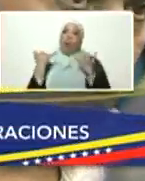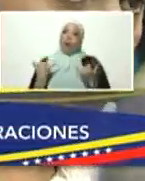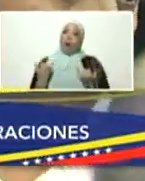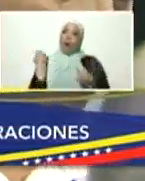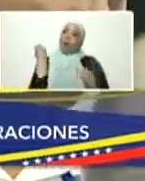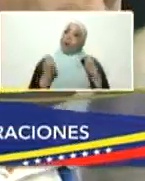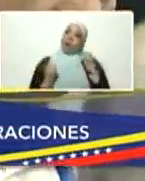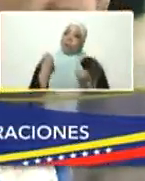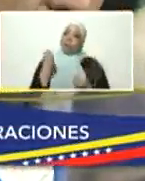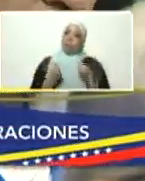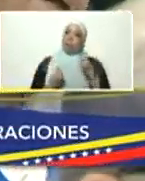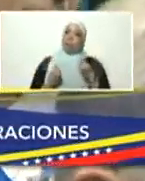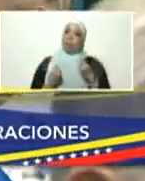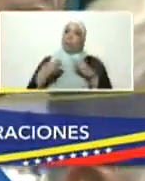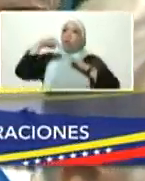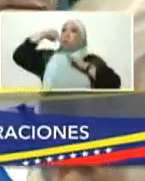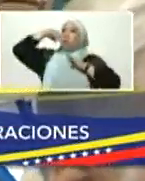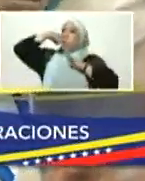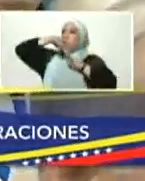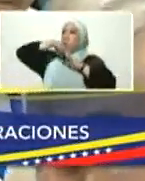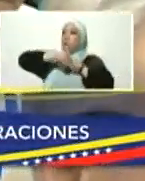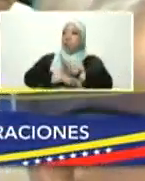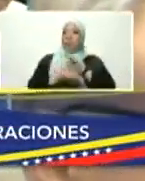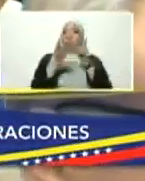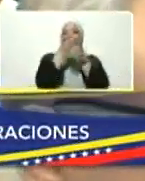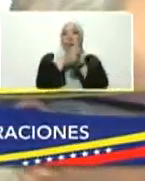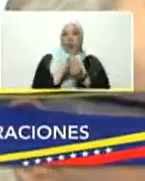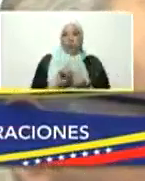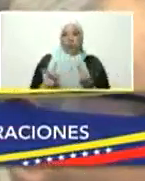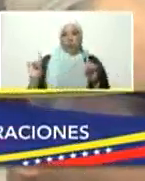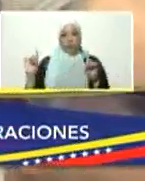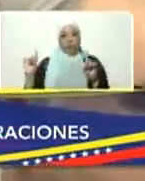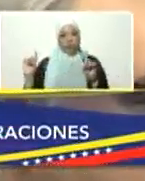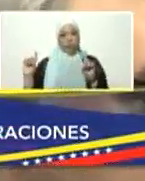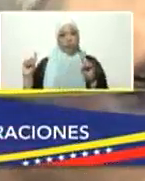construyendo. Profundamente democrático.